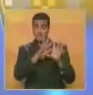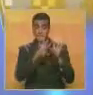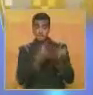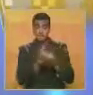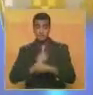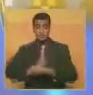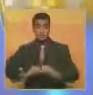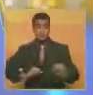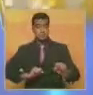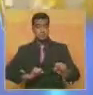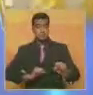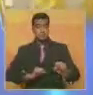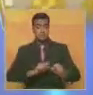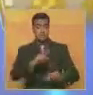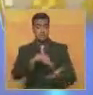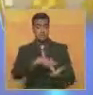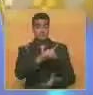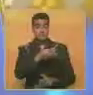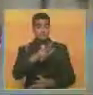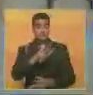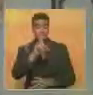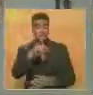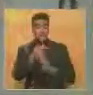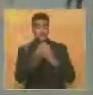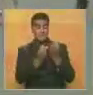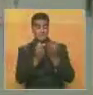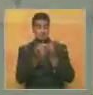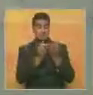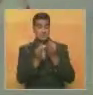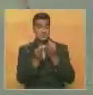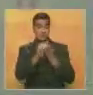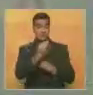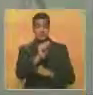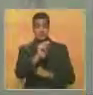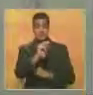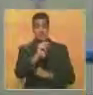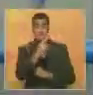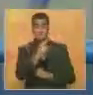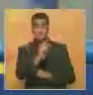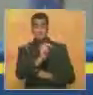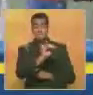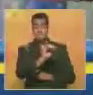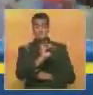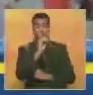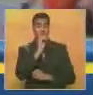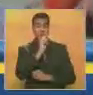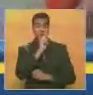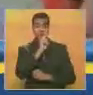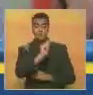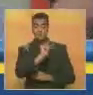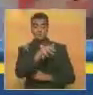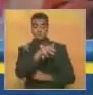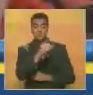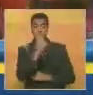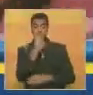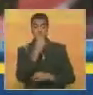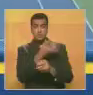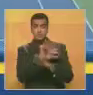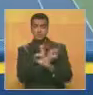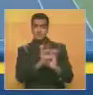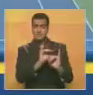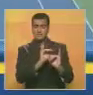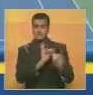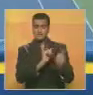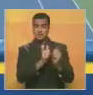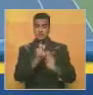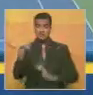Béisbol que se disputará en 2013 además les contaremos que el escocés Andy Murray superó al serio novac jokovic y jugará al final del torneo